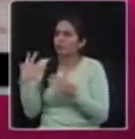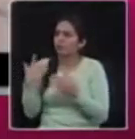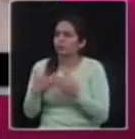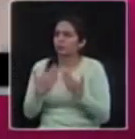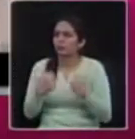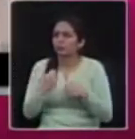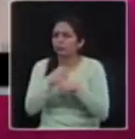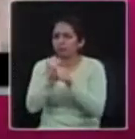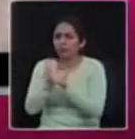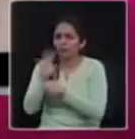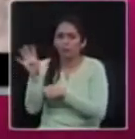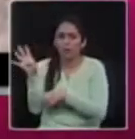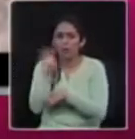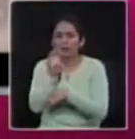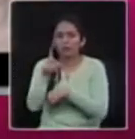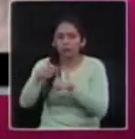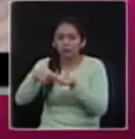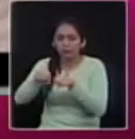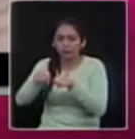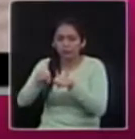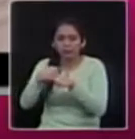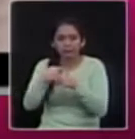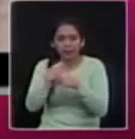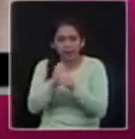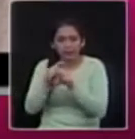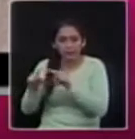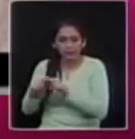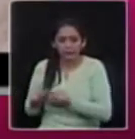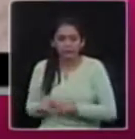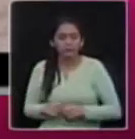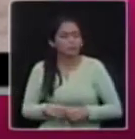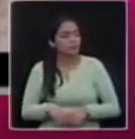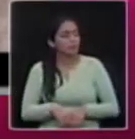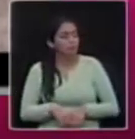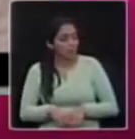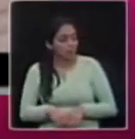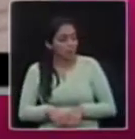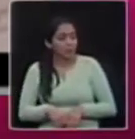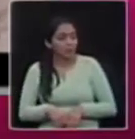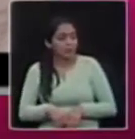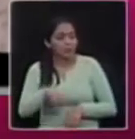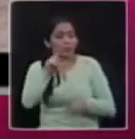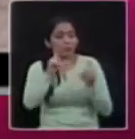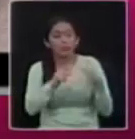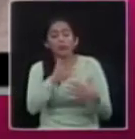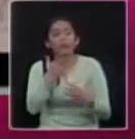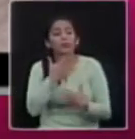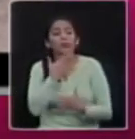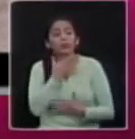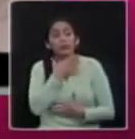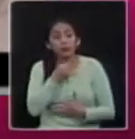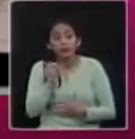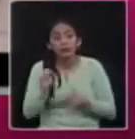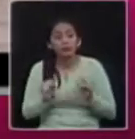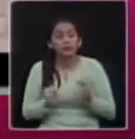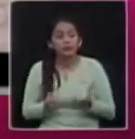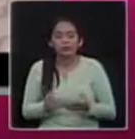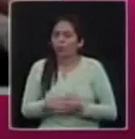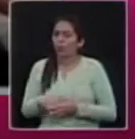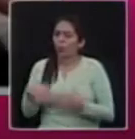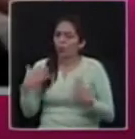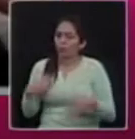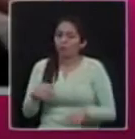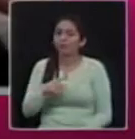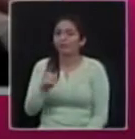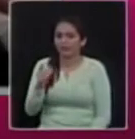400 motos. 400 más o menos. Motos. ¿Y los clientes? ¿Cuál es la respuesta de los consumidores? Fascinados, porque siempre lo que tenían en la cabeza,